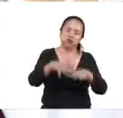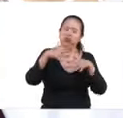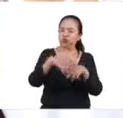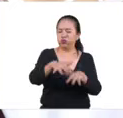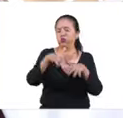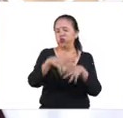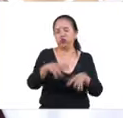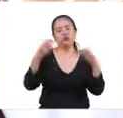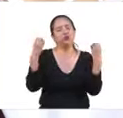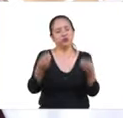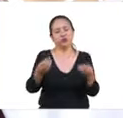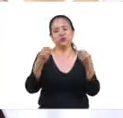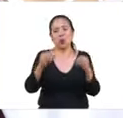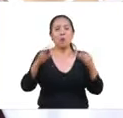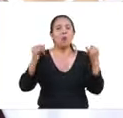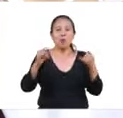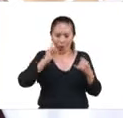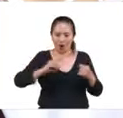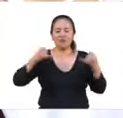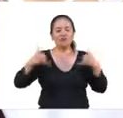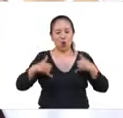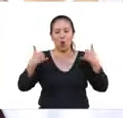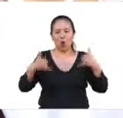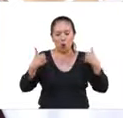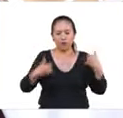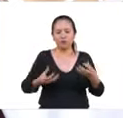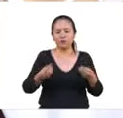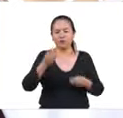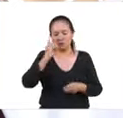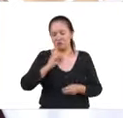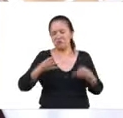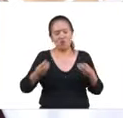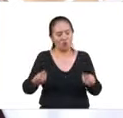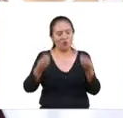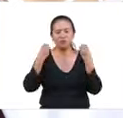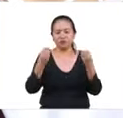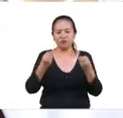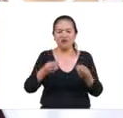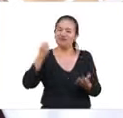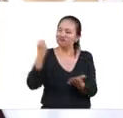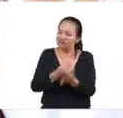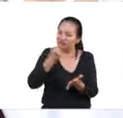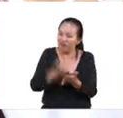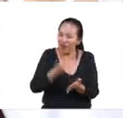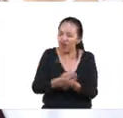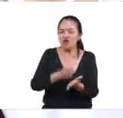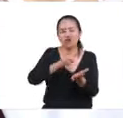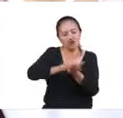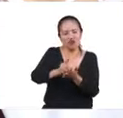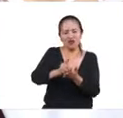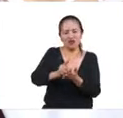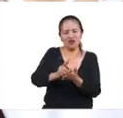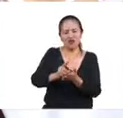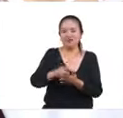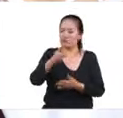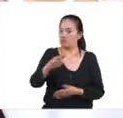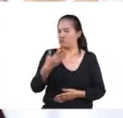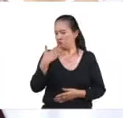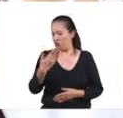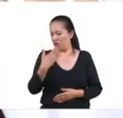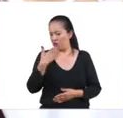miles de jóvenes, mujeres, exigiendo y luchando por sus derechos, y eso es